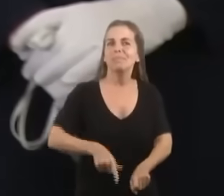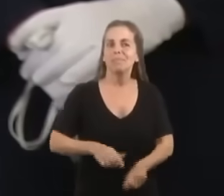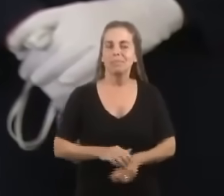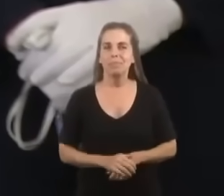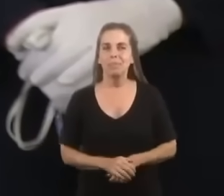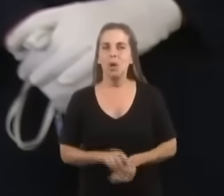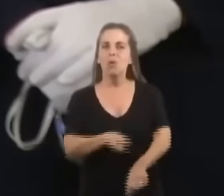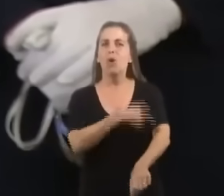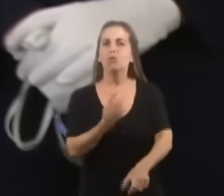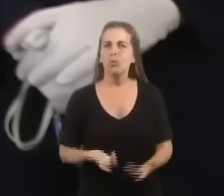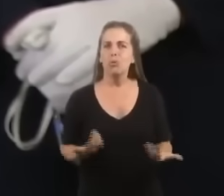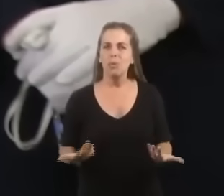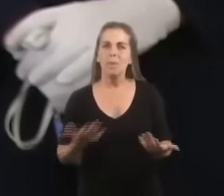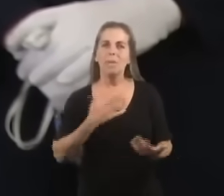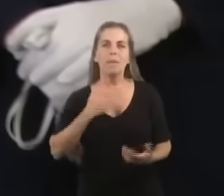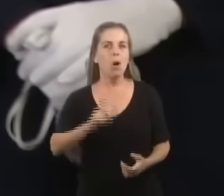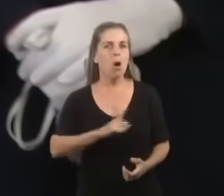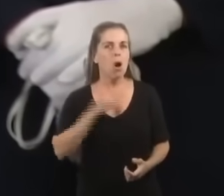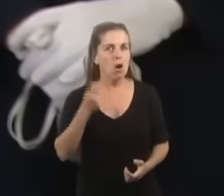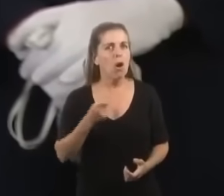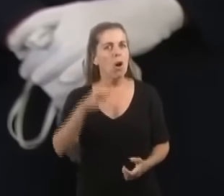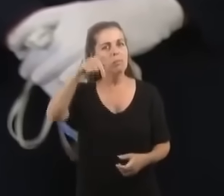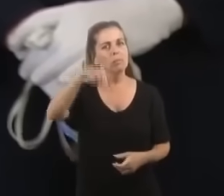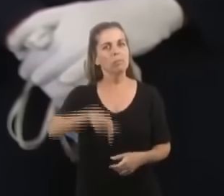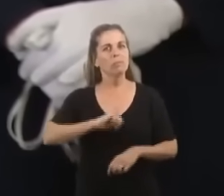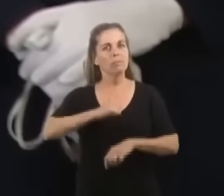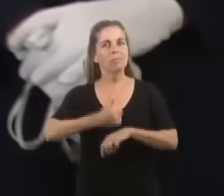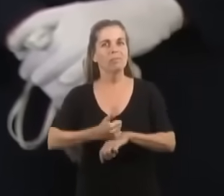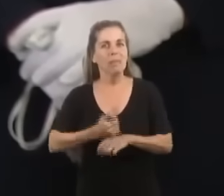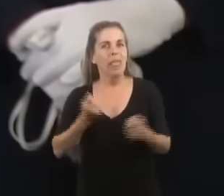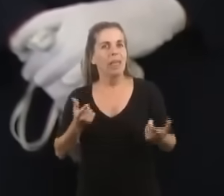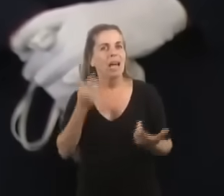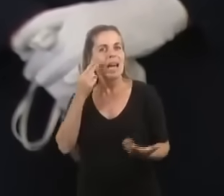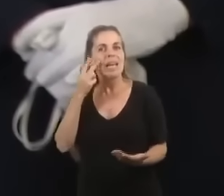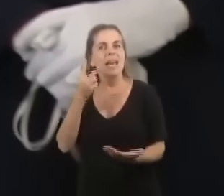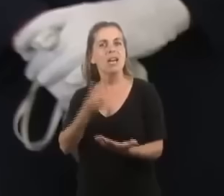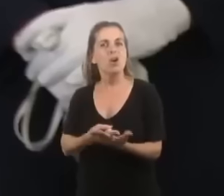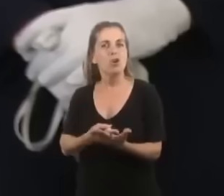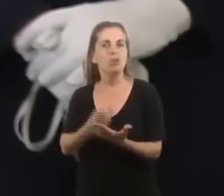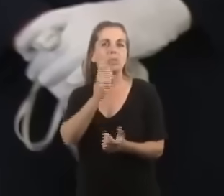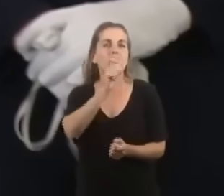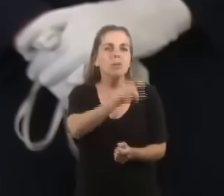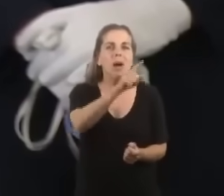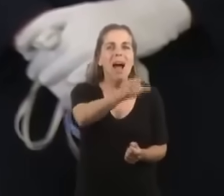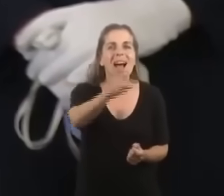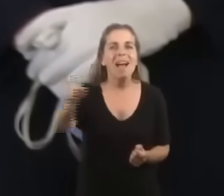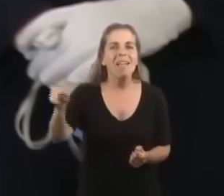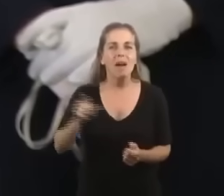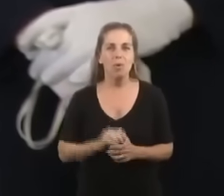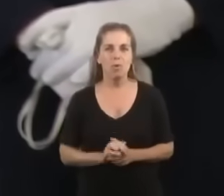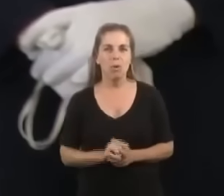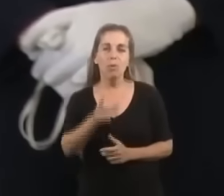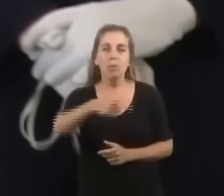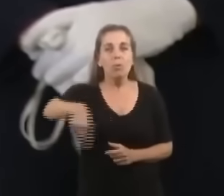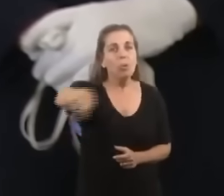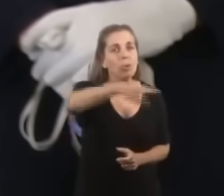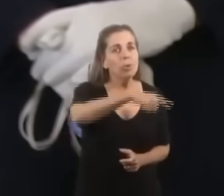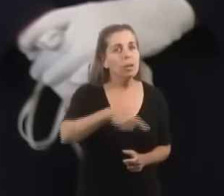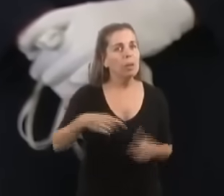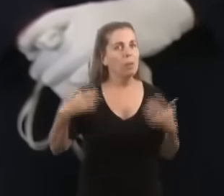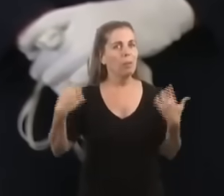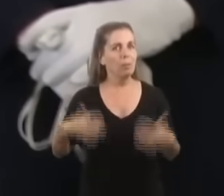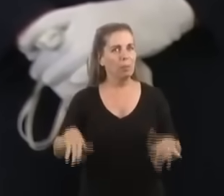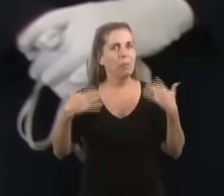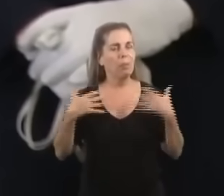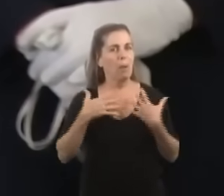decir que es un honor para mí estar acompañándolos en este reconocimiento a cada uno de ustedes Ustedes han demostrado con honor